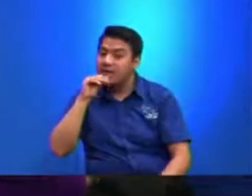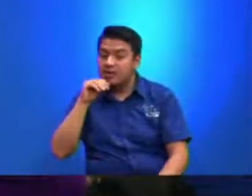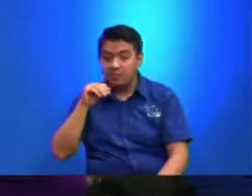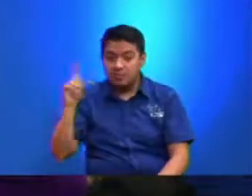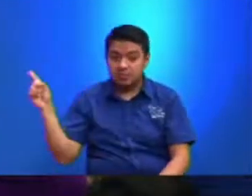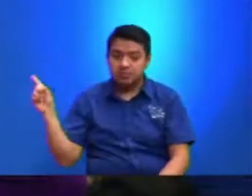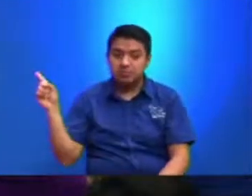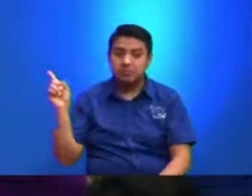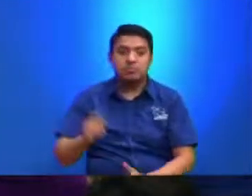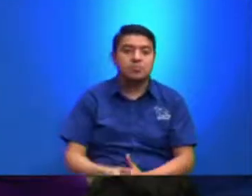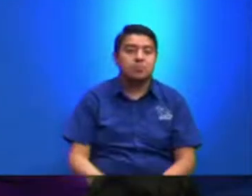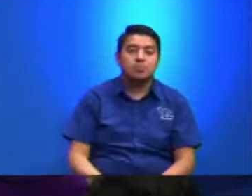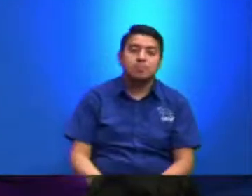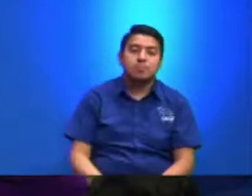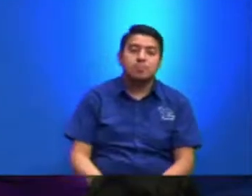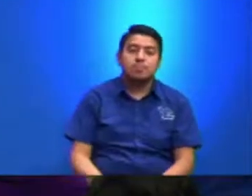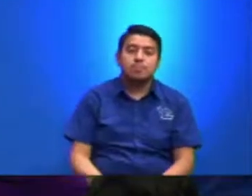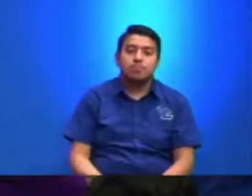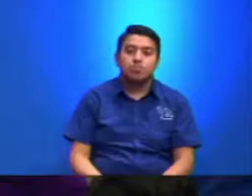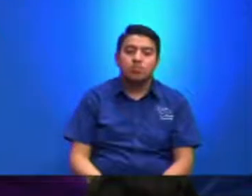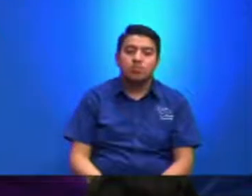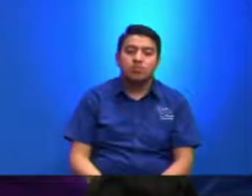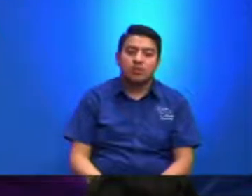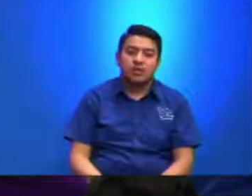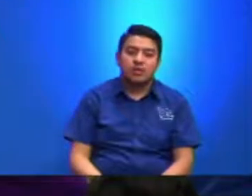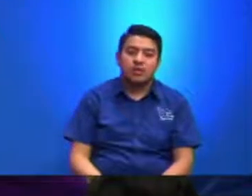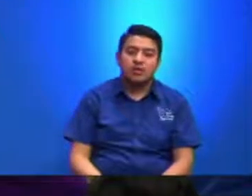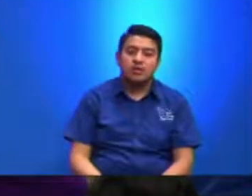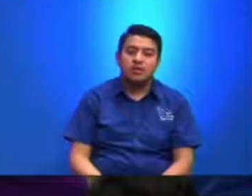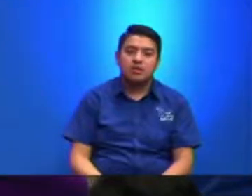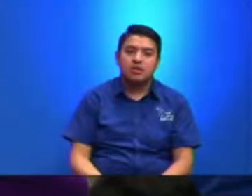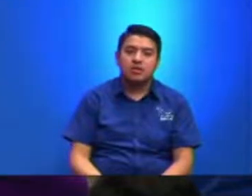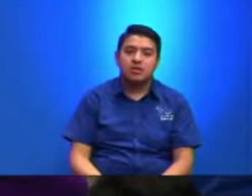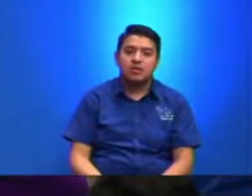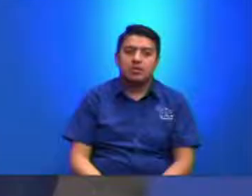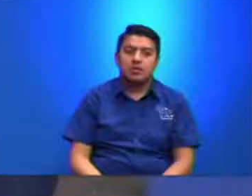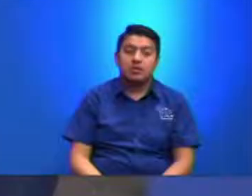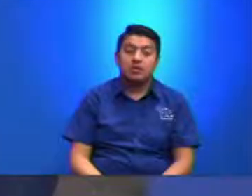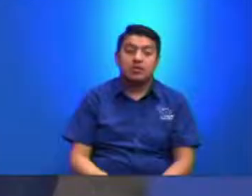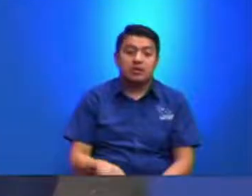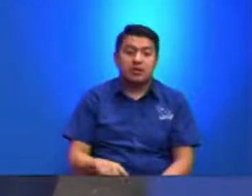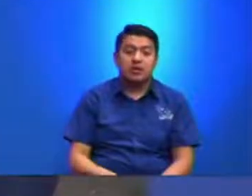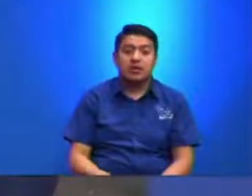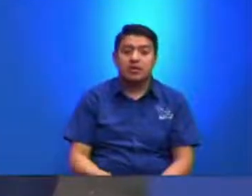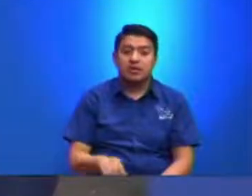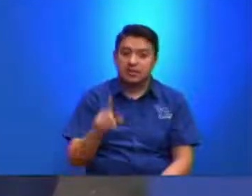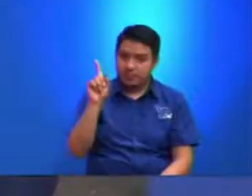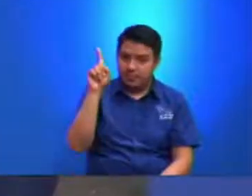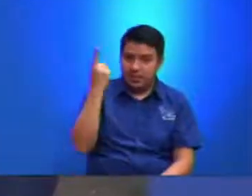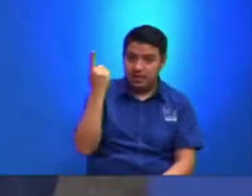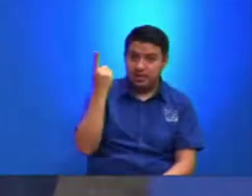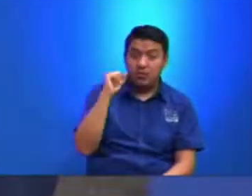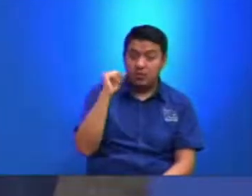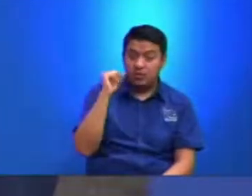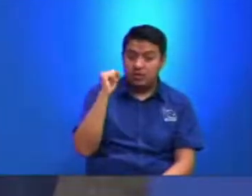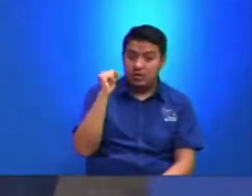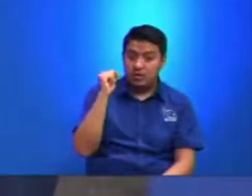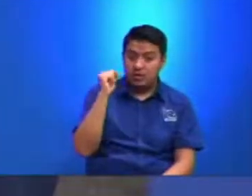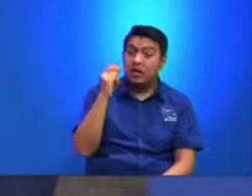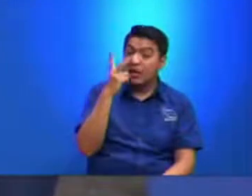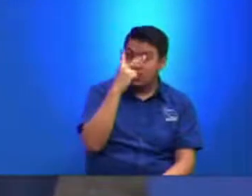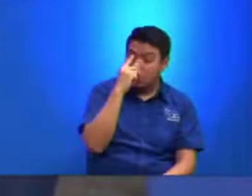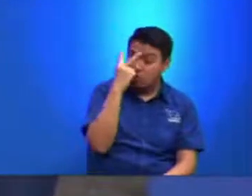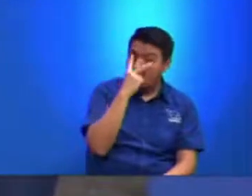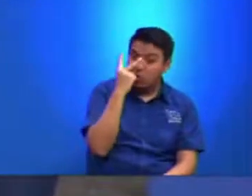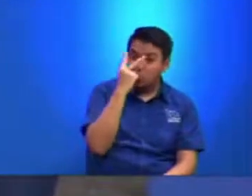vista popular, digamos. Desde el punto de vista técnico puede haber un ojo